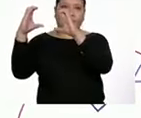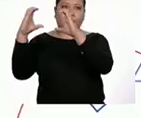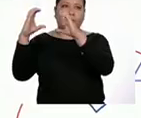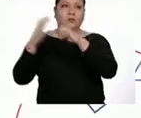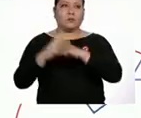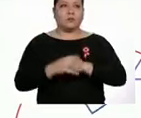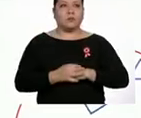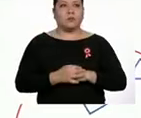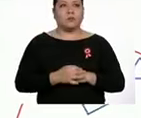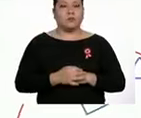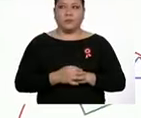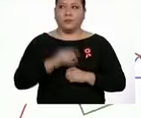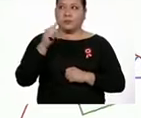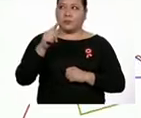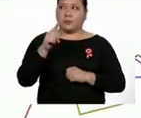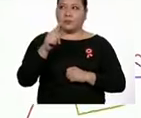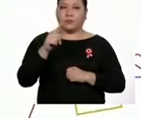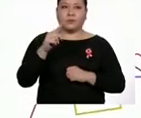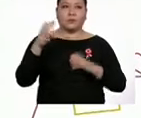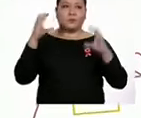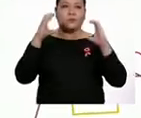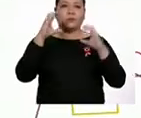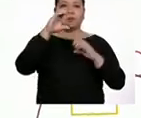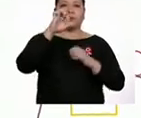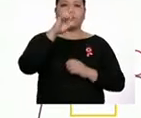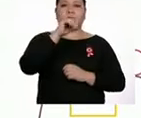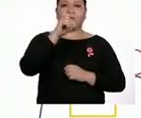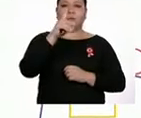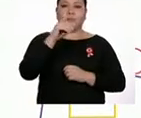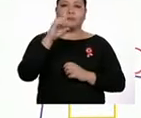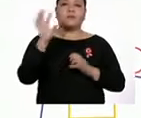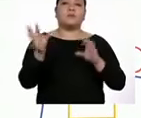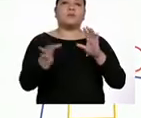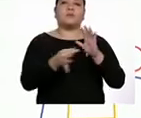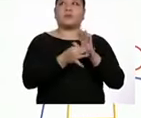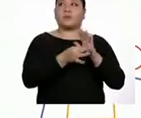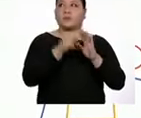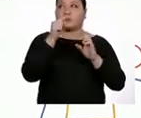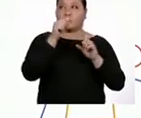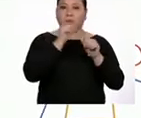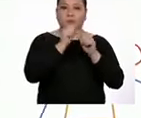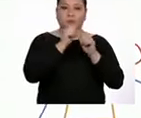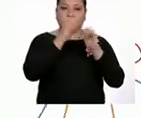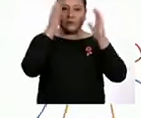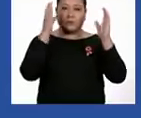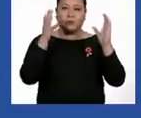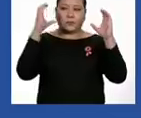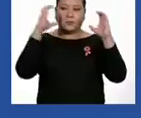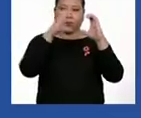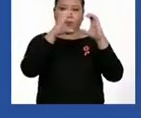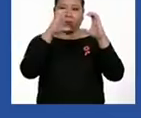ambos casos, se considera un intervalo cerrado, porque incluye los valores de cada extremo.